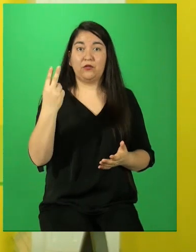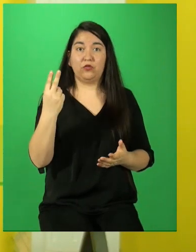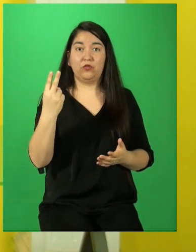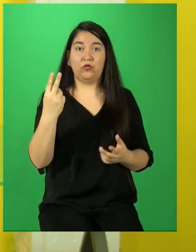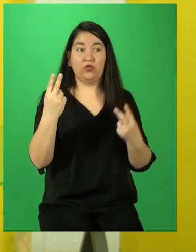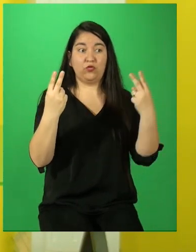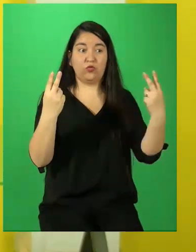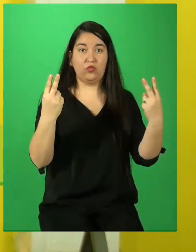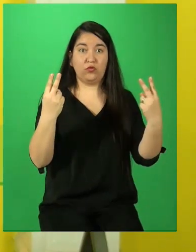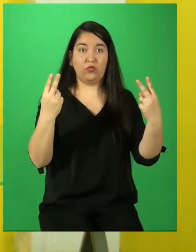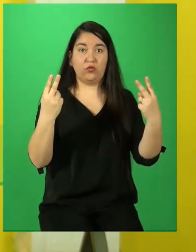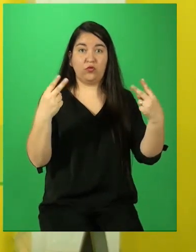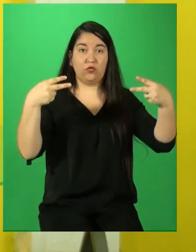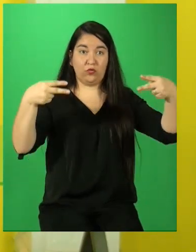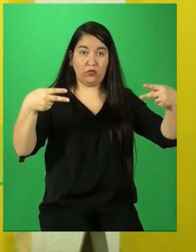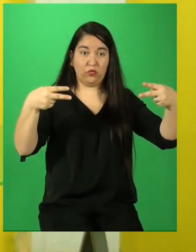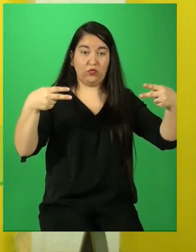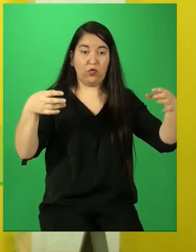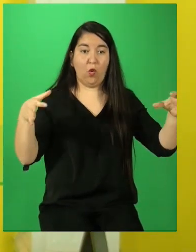de oxígeno.